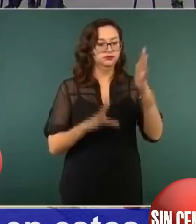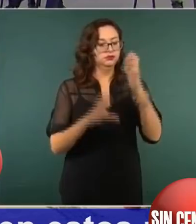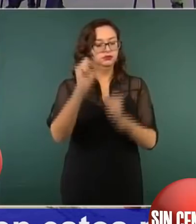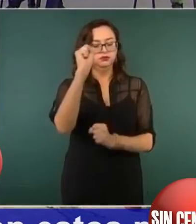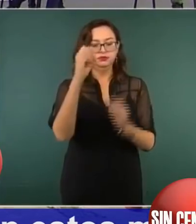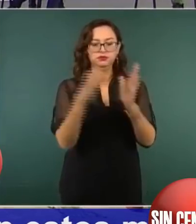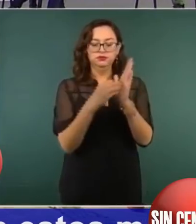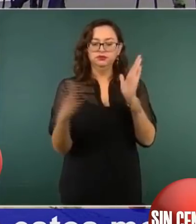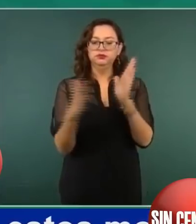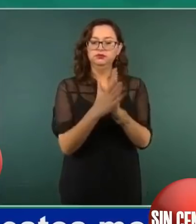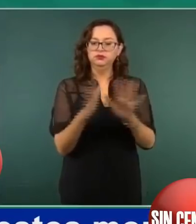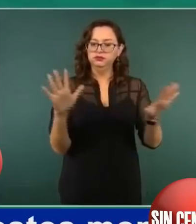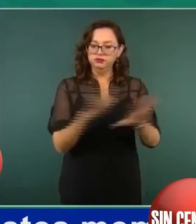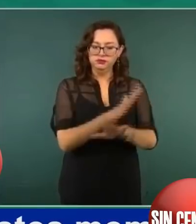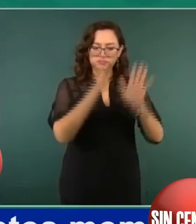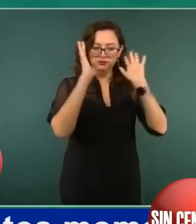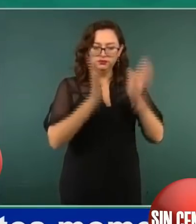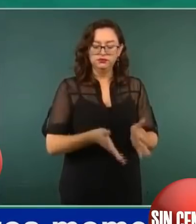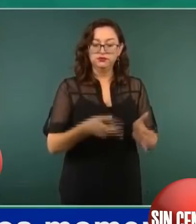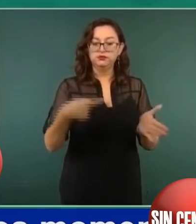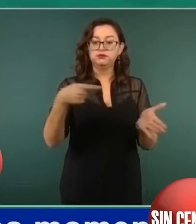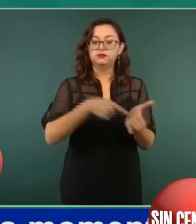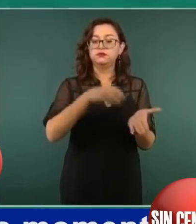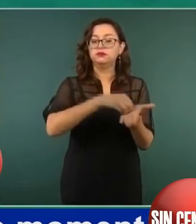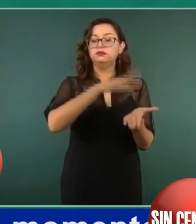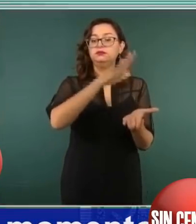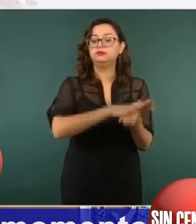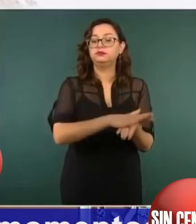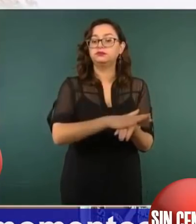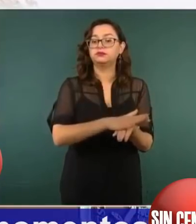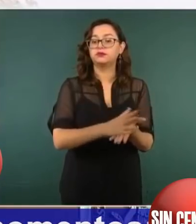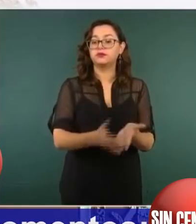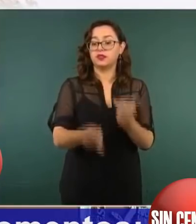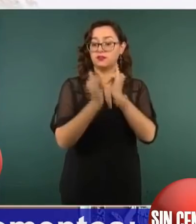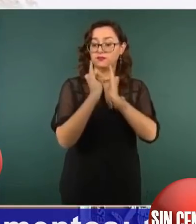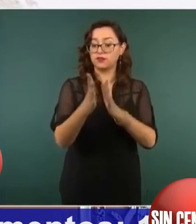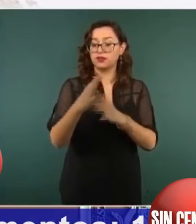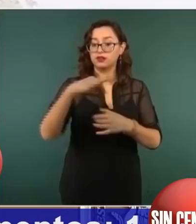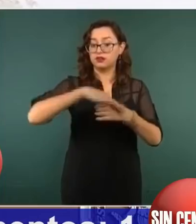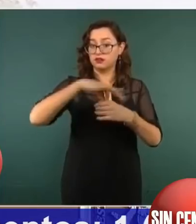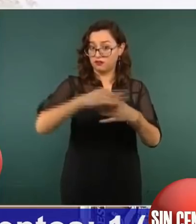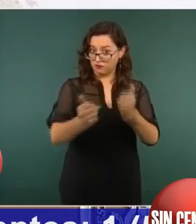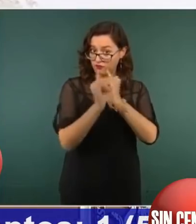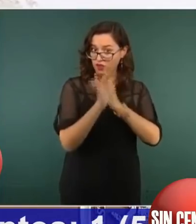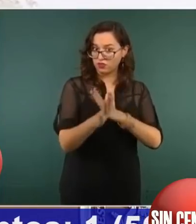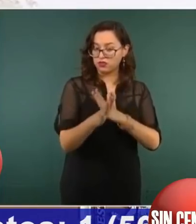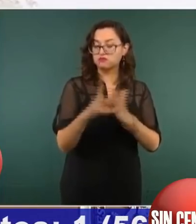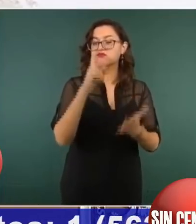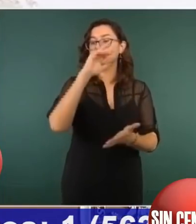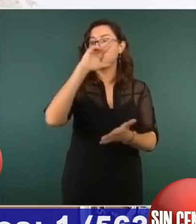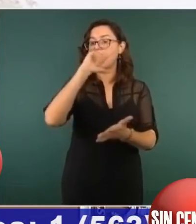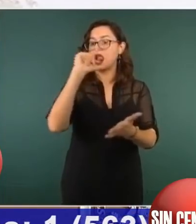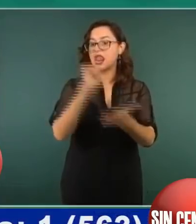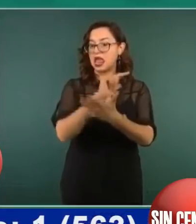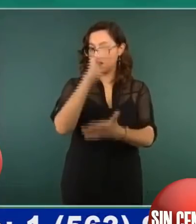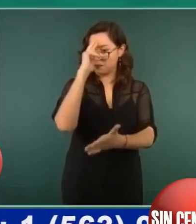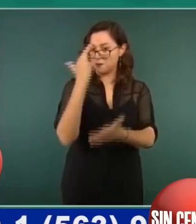Y ahora es delito grave el fraude electoral. Les hablaba yo